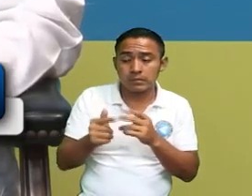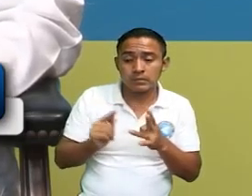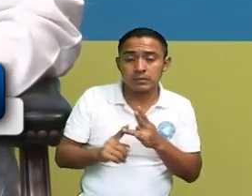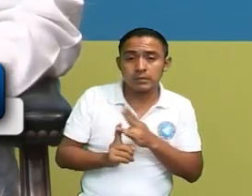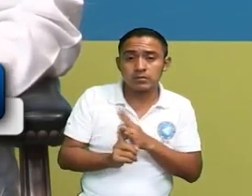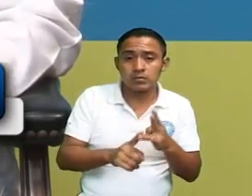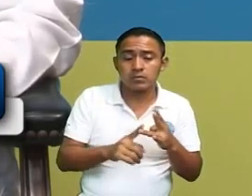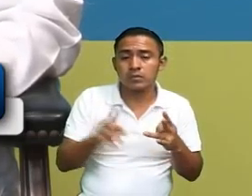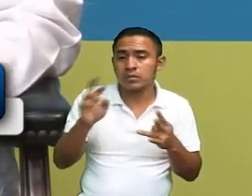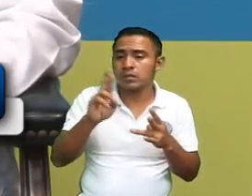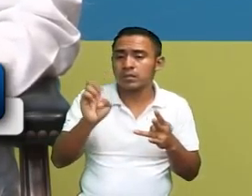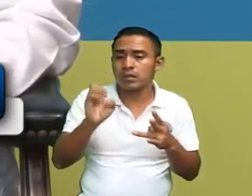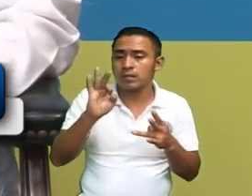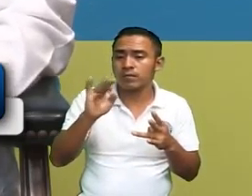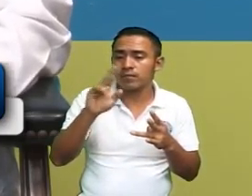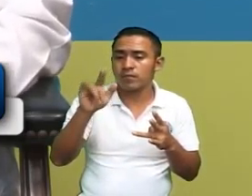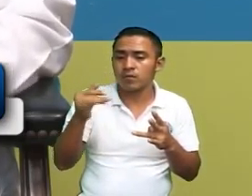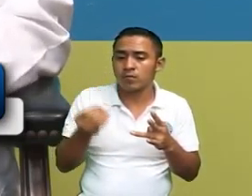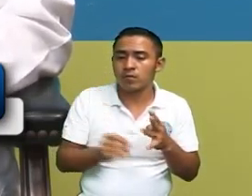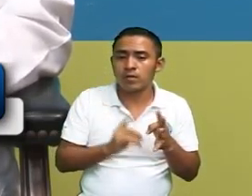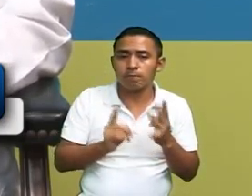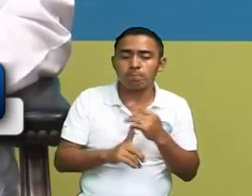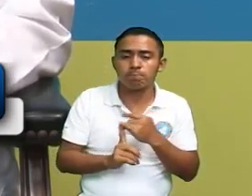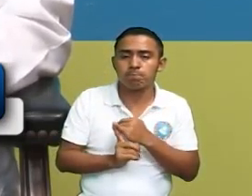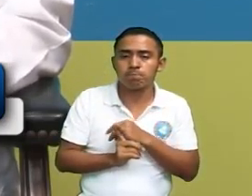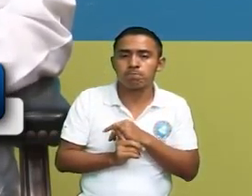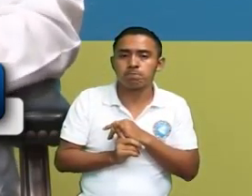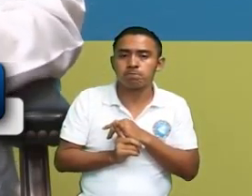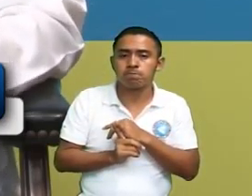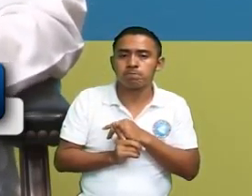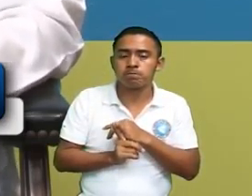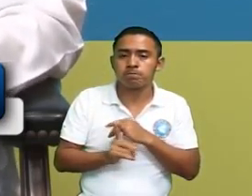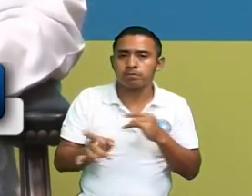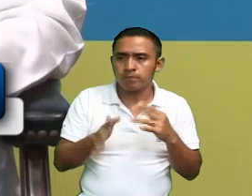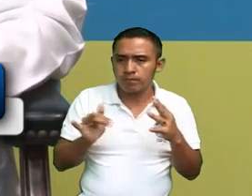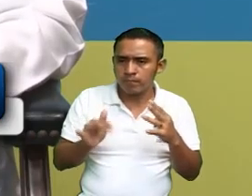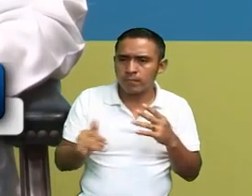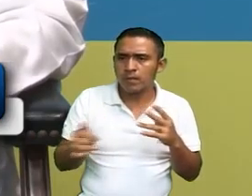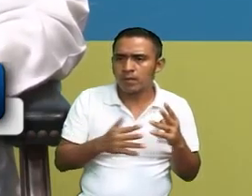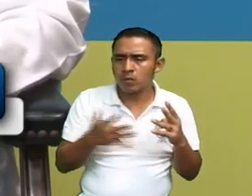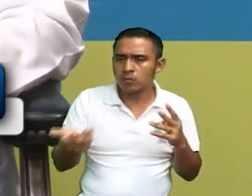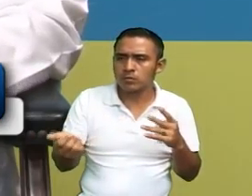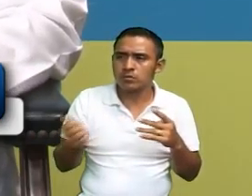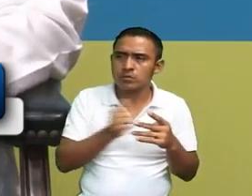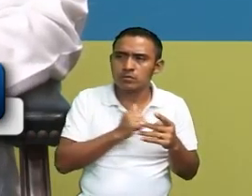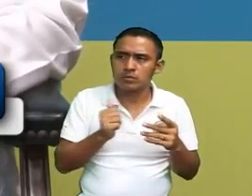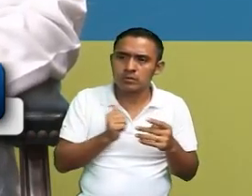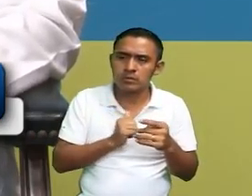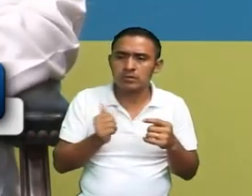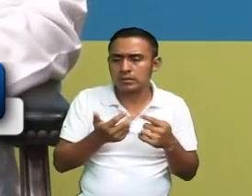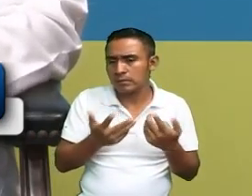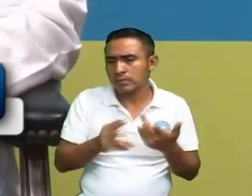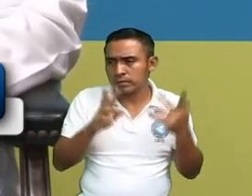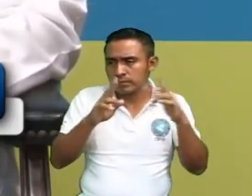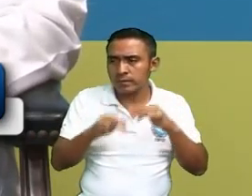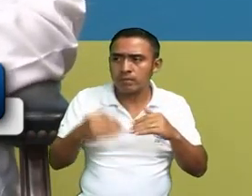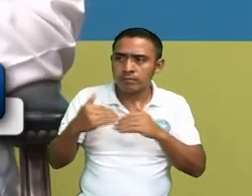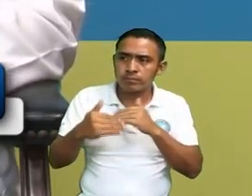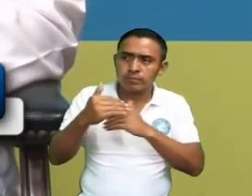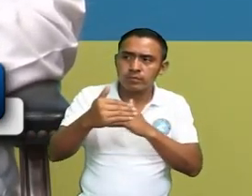al reflujo. Y también ya existen otros estudios un poquito más avanzados, pues que la verdad es que